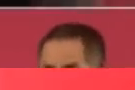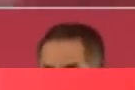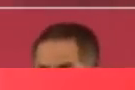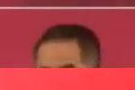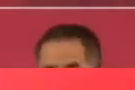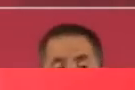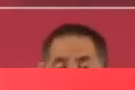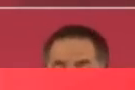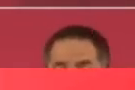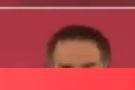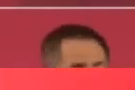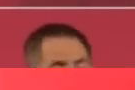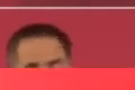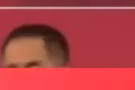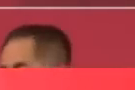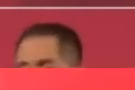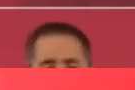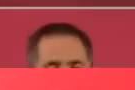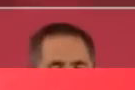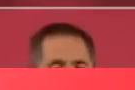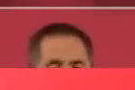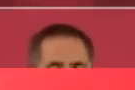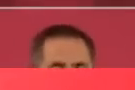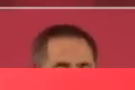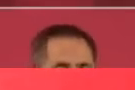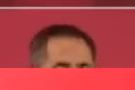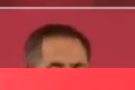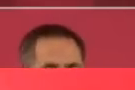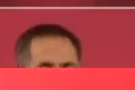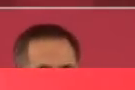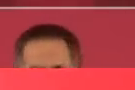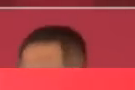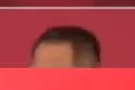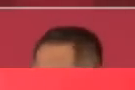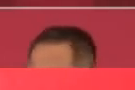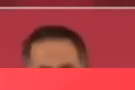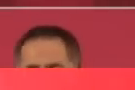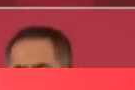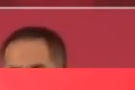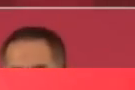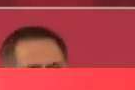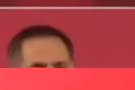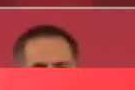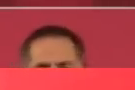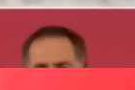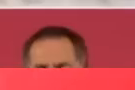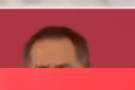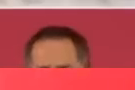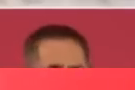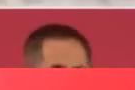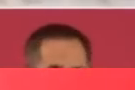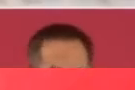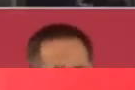para oponerse a la transformación que nosotros estamos llevando a cabo como hoy es miércoles